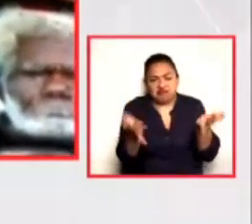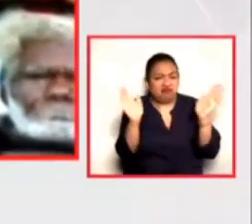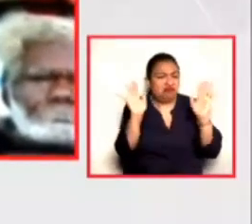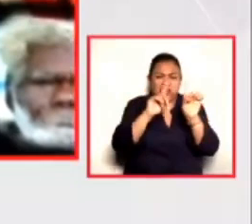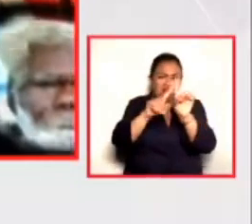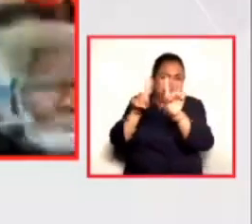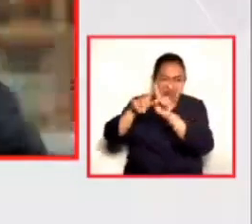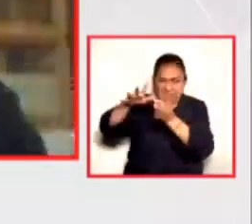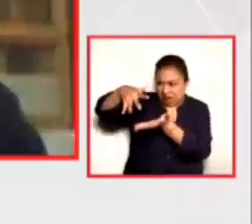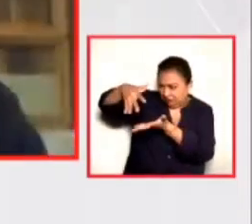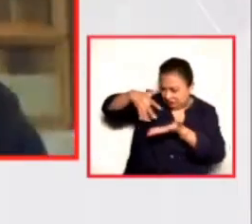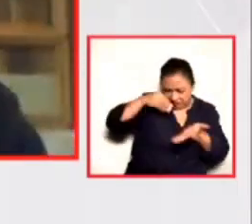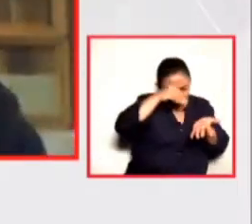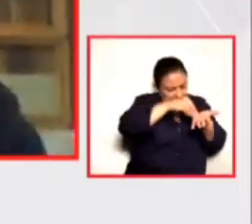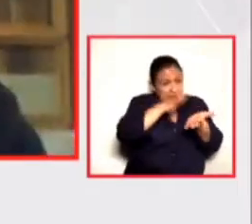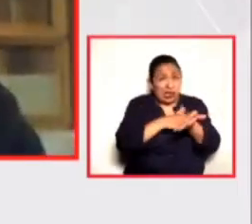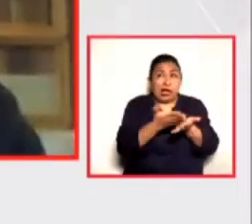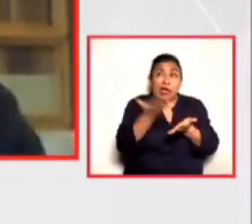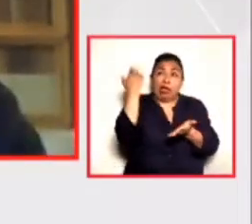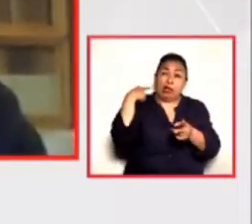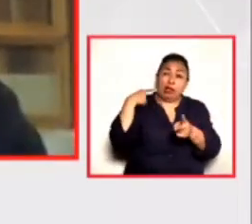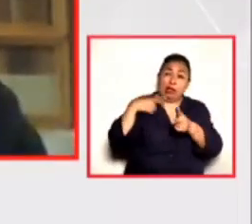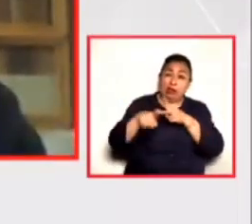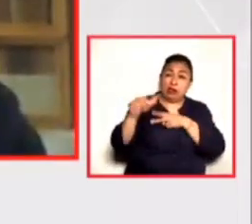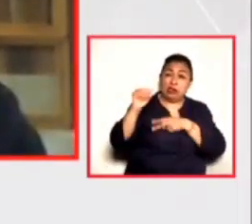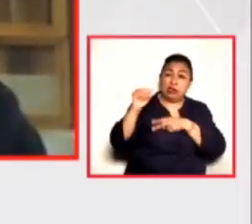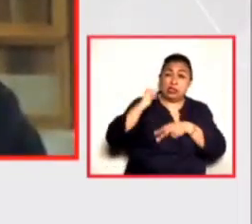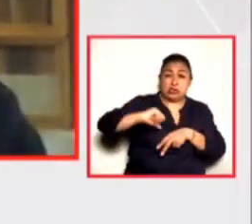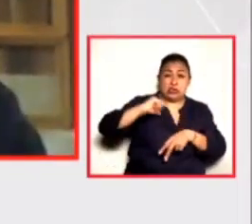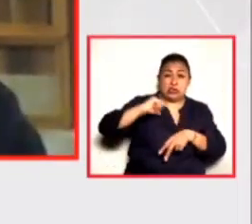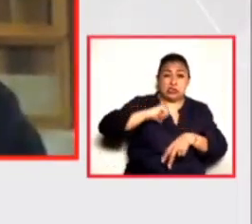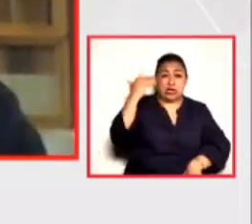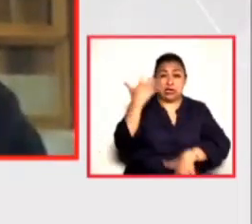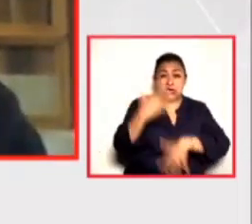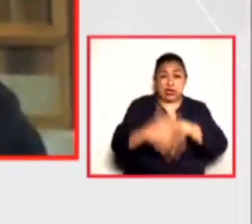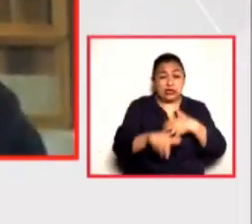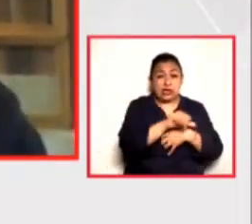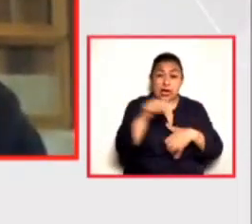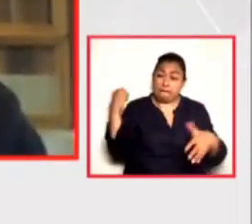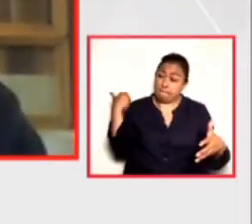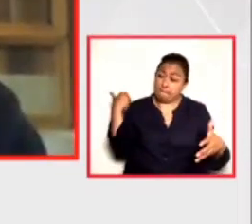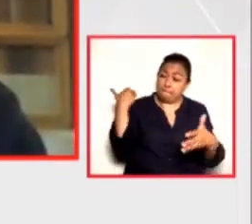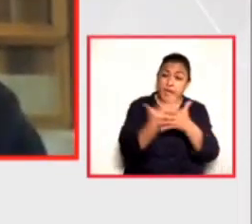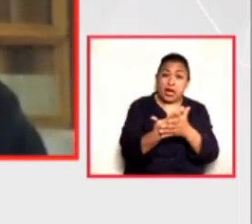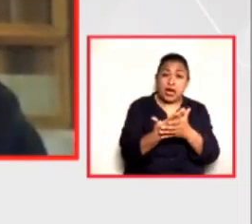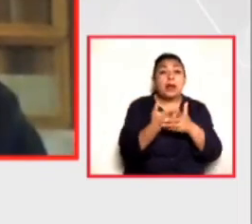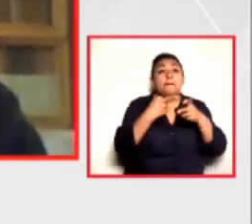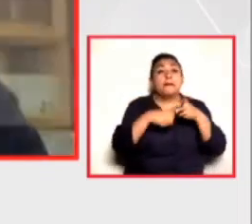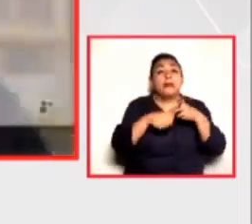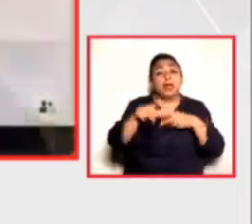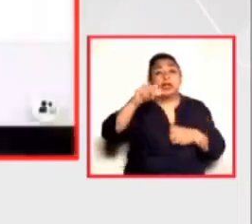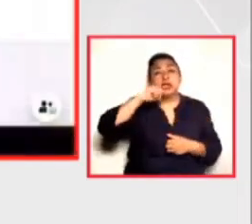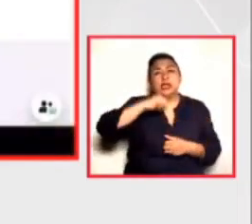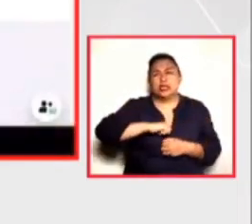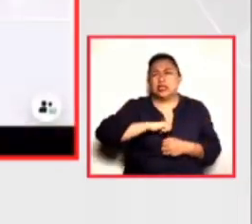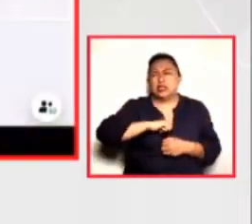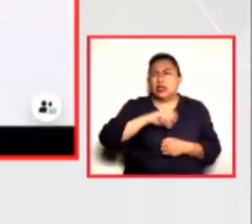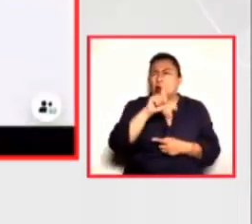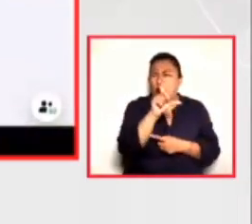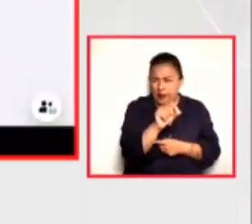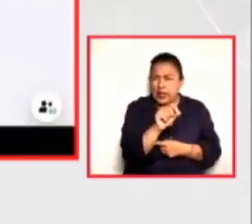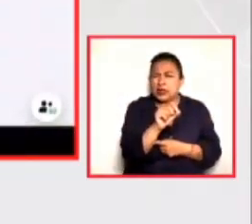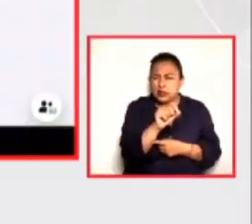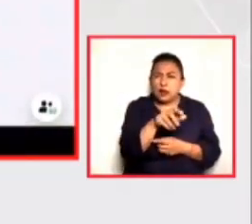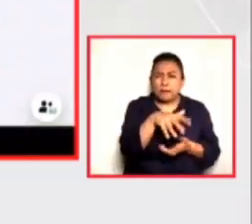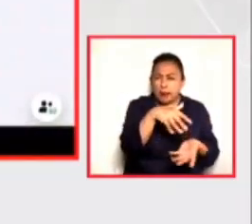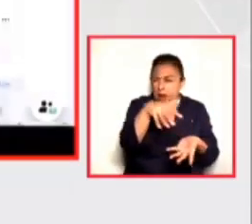datan desde finales del siglo XV hasta principios del siglo XX. A partir